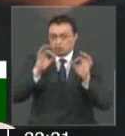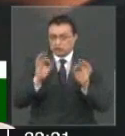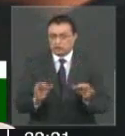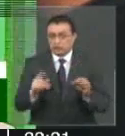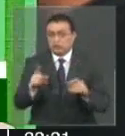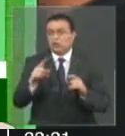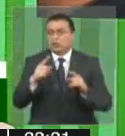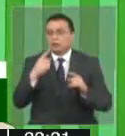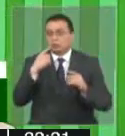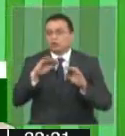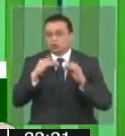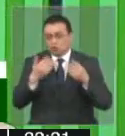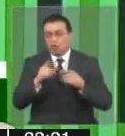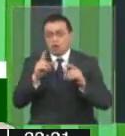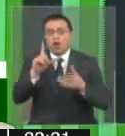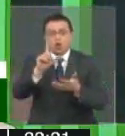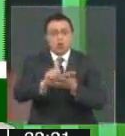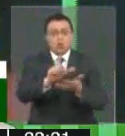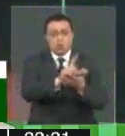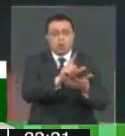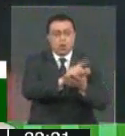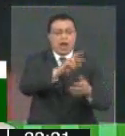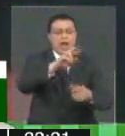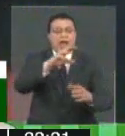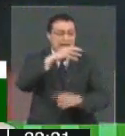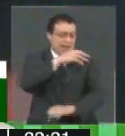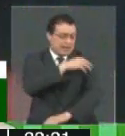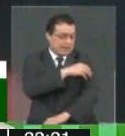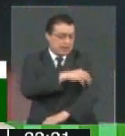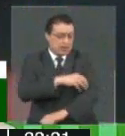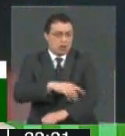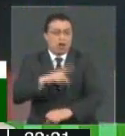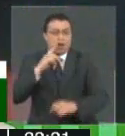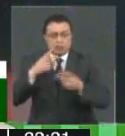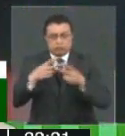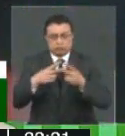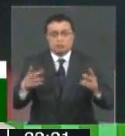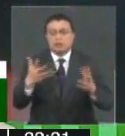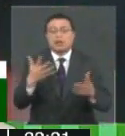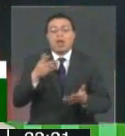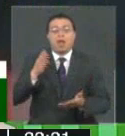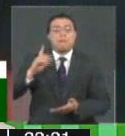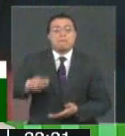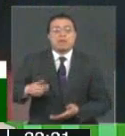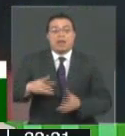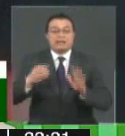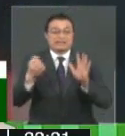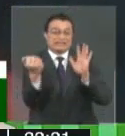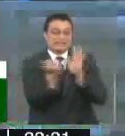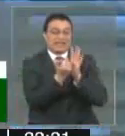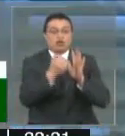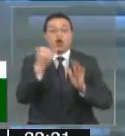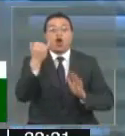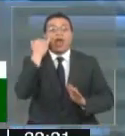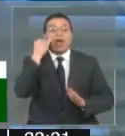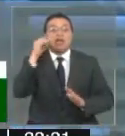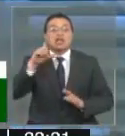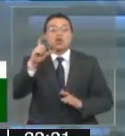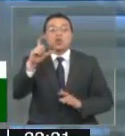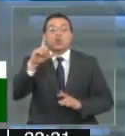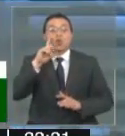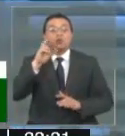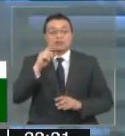en el fondo los establecimientos región por región, uno puede descargar la guía y verlo. ¿Qué se le exige para tener sello de inclusividad? O sea, había